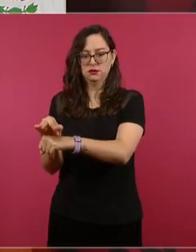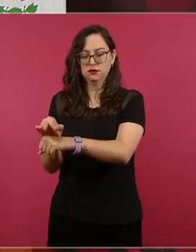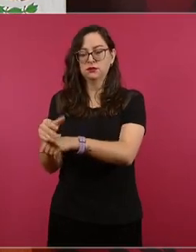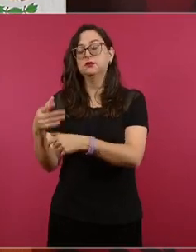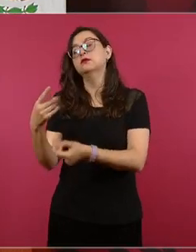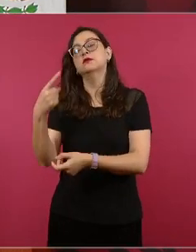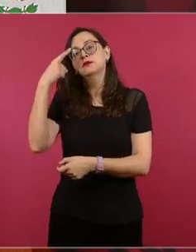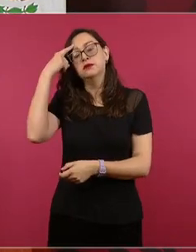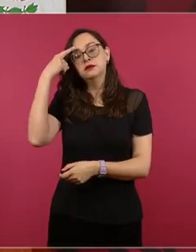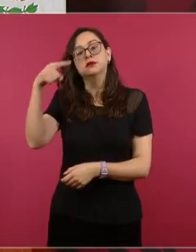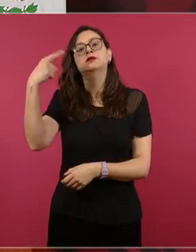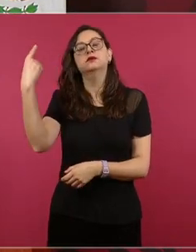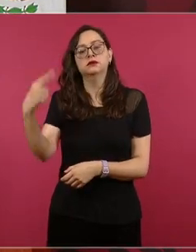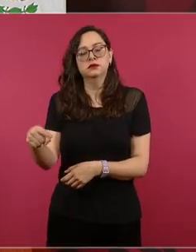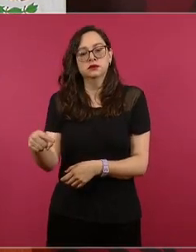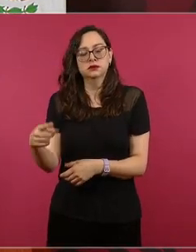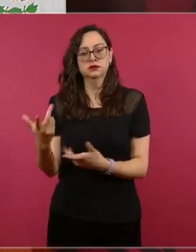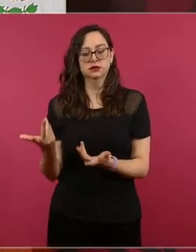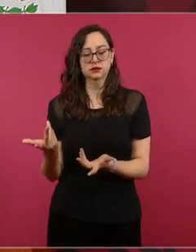que